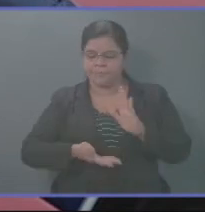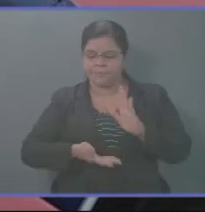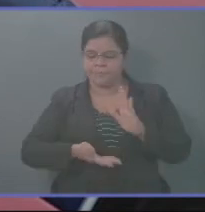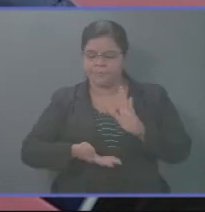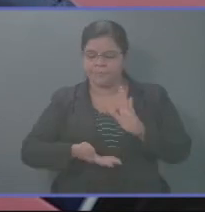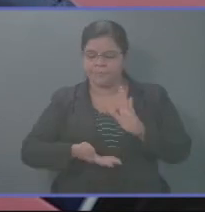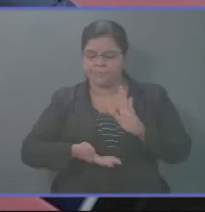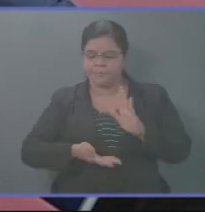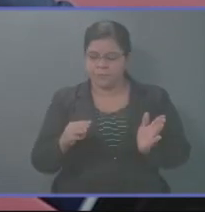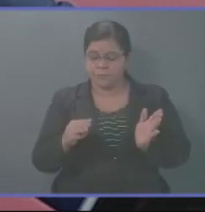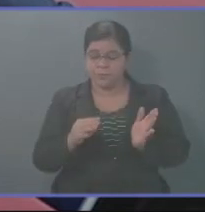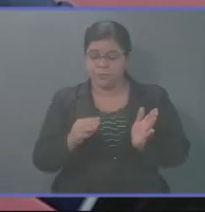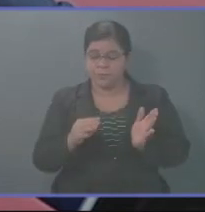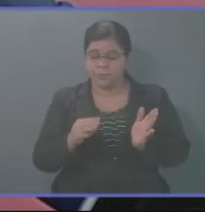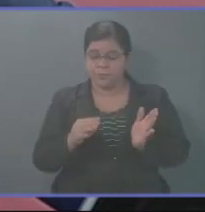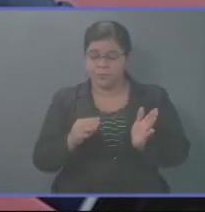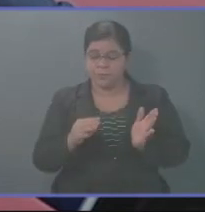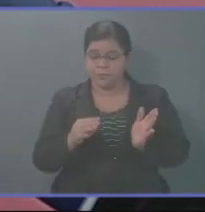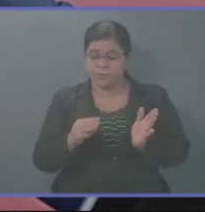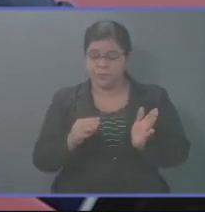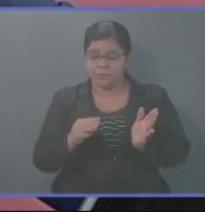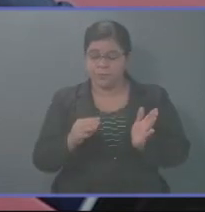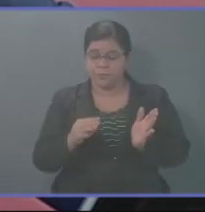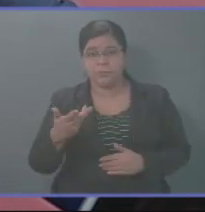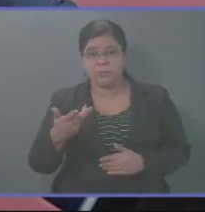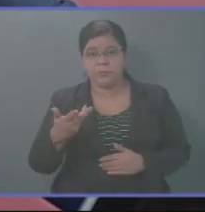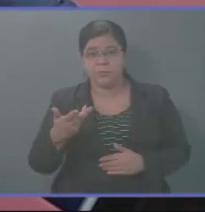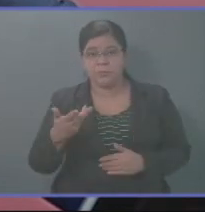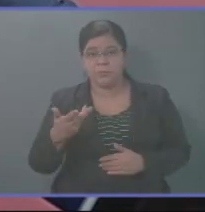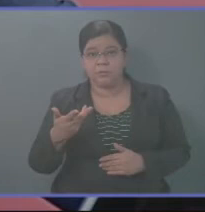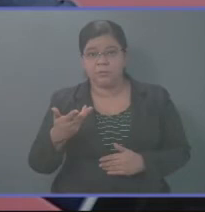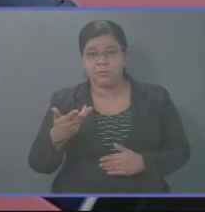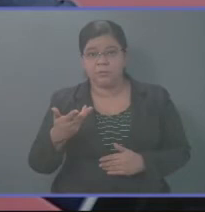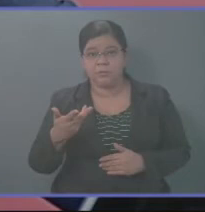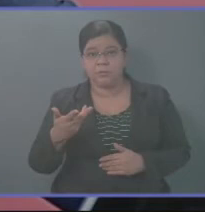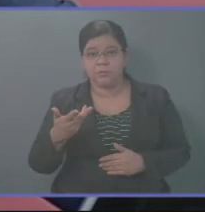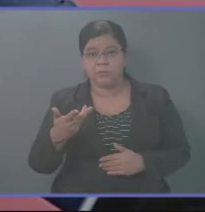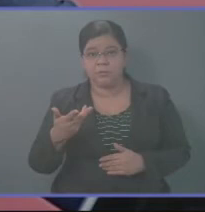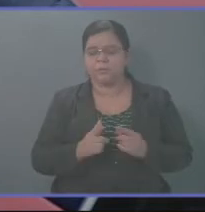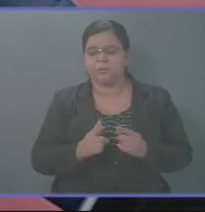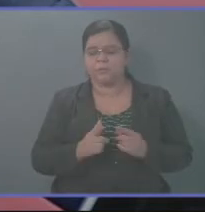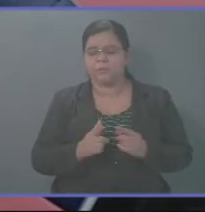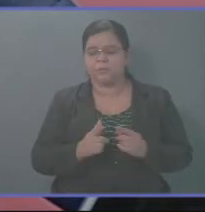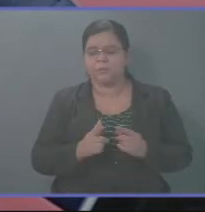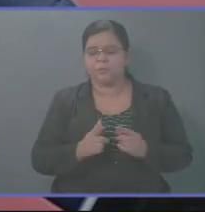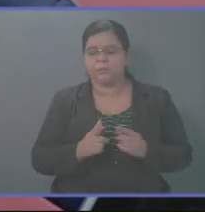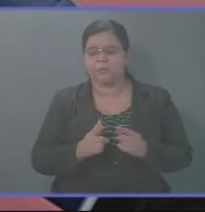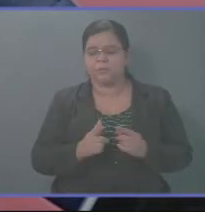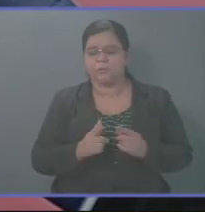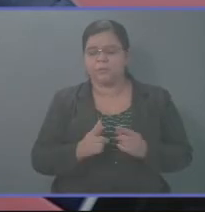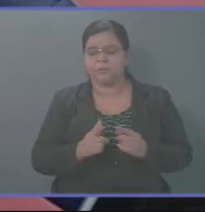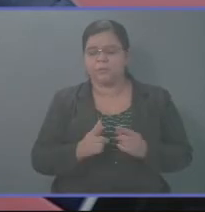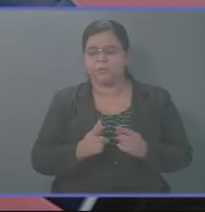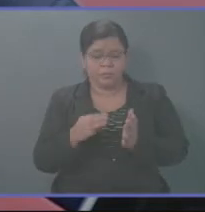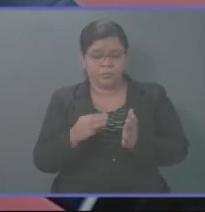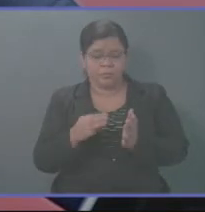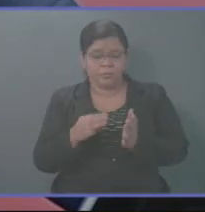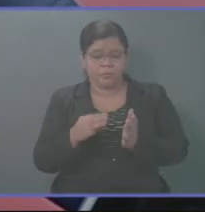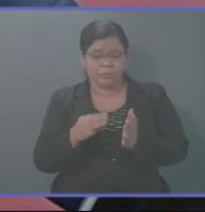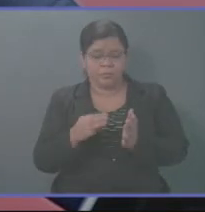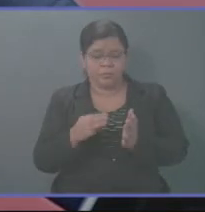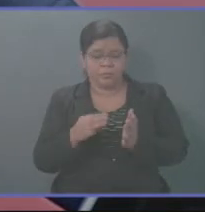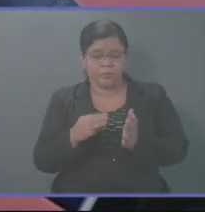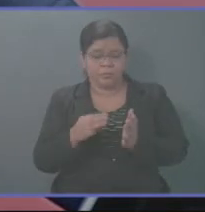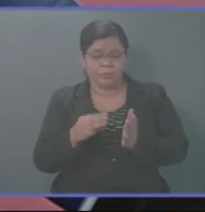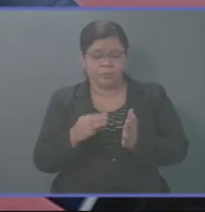vamos a tener que pagar el día de mañana. Pero también hay que reconocer que 2.000 millones de dólares no nos